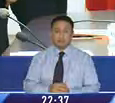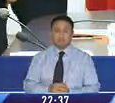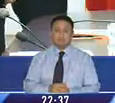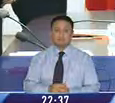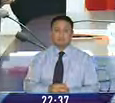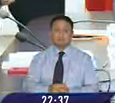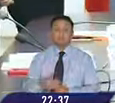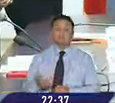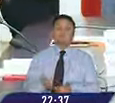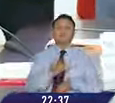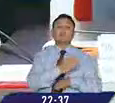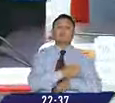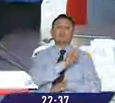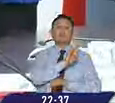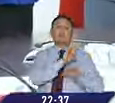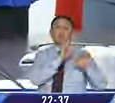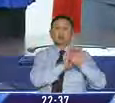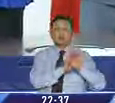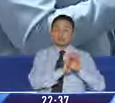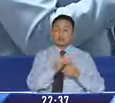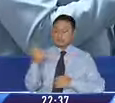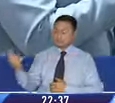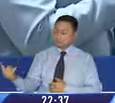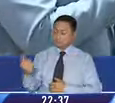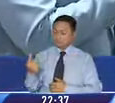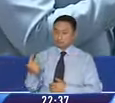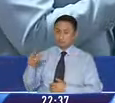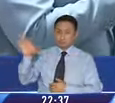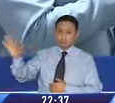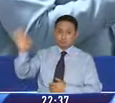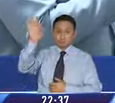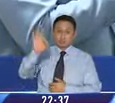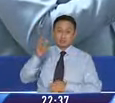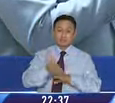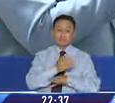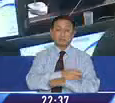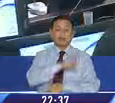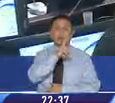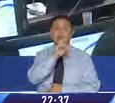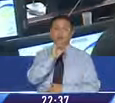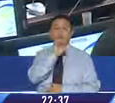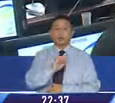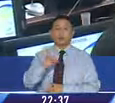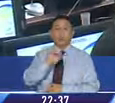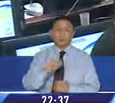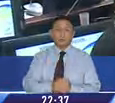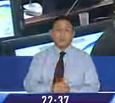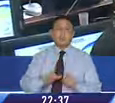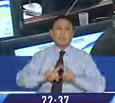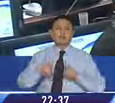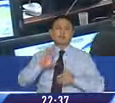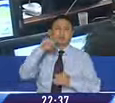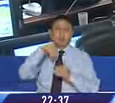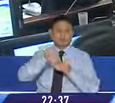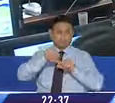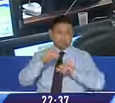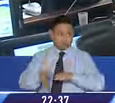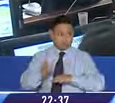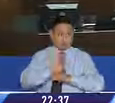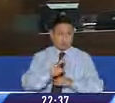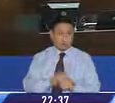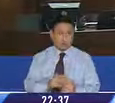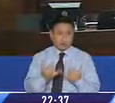fue designado por el Consejo de Participación Ciudadana y Control Social el pasado 20 de octubre. Sin embargo, en Asamblea Nacional, a